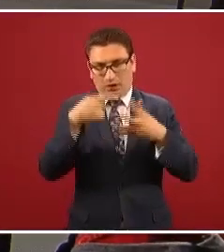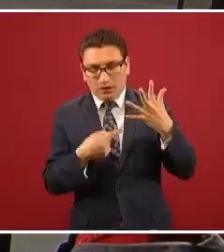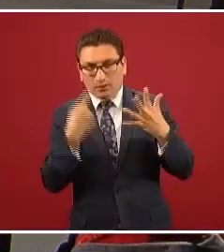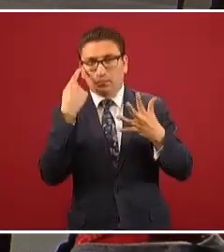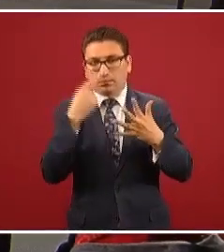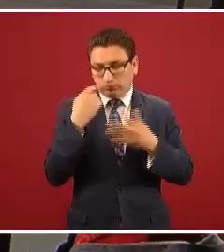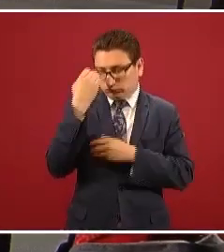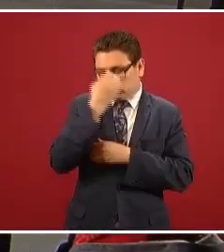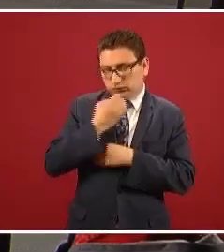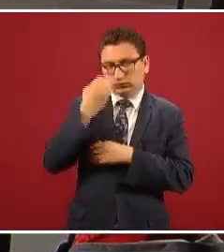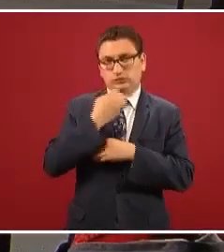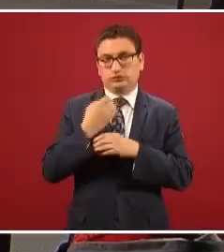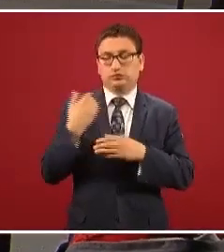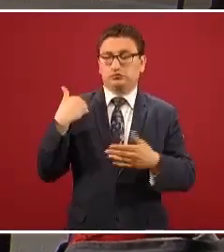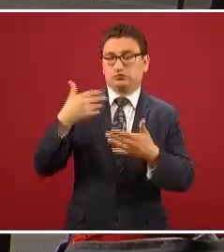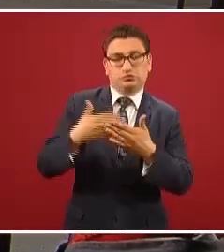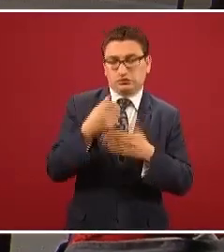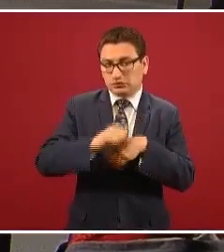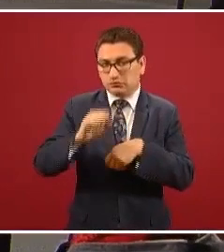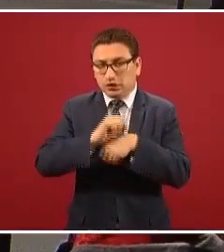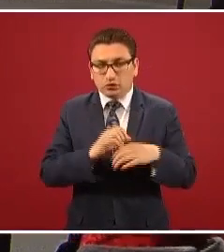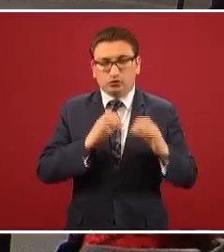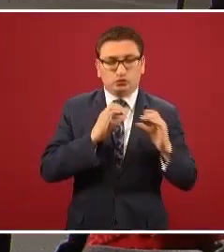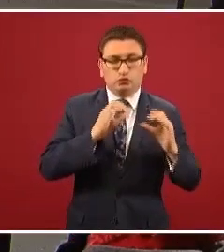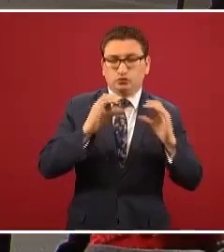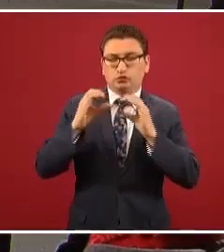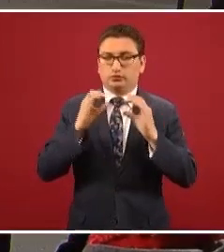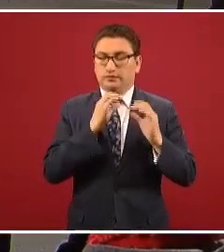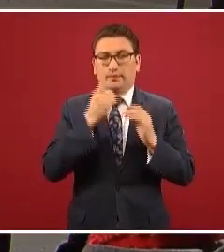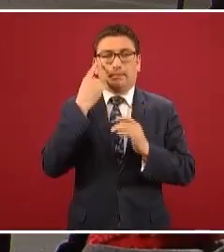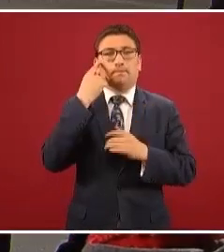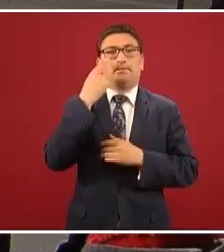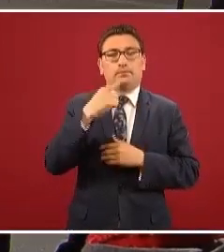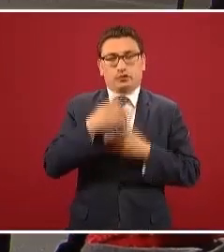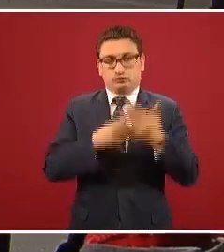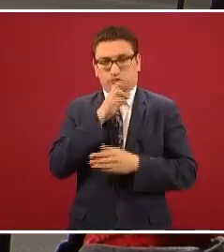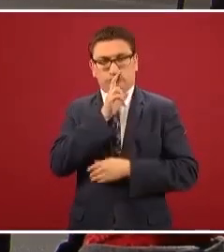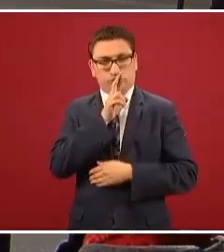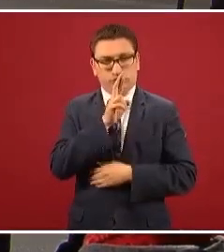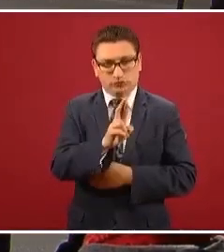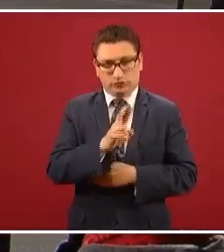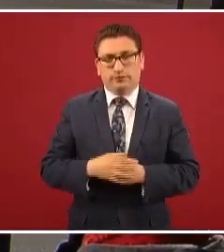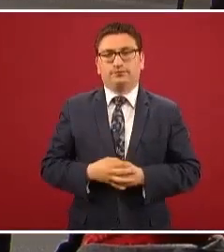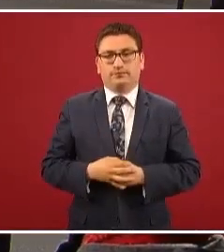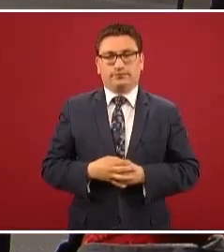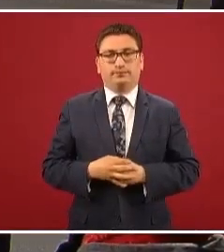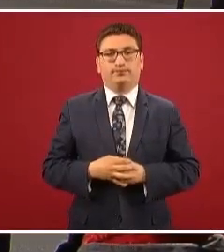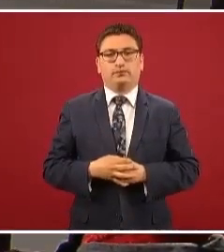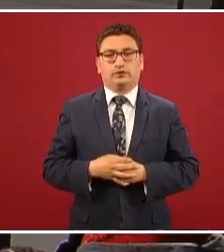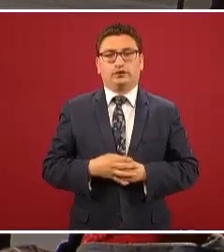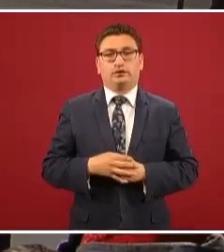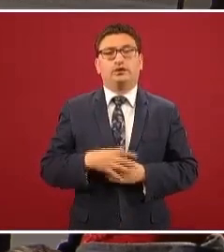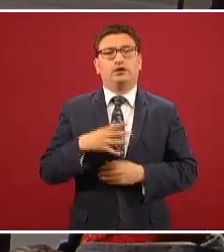estas semanas hemos hecho un cuidadoso trabajo de preparación para la respuesta y tenemos los